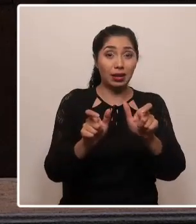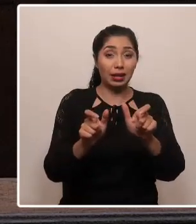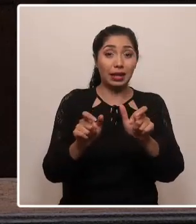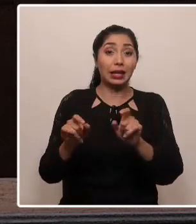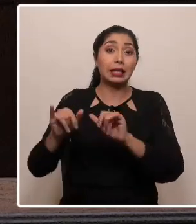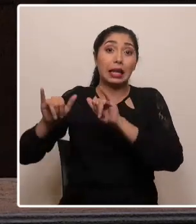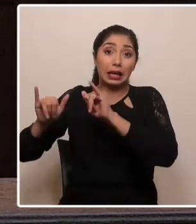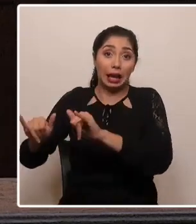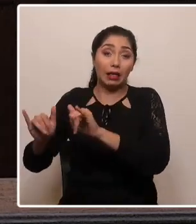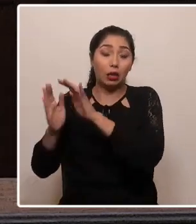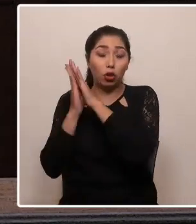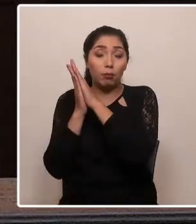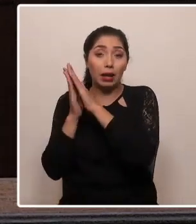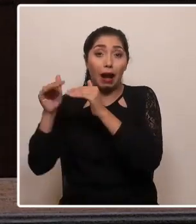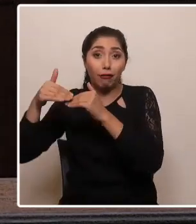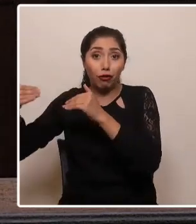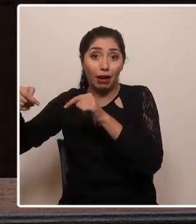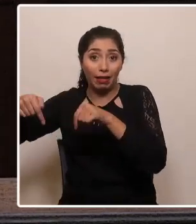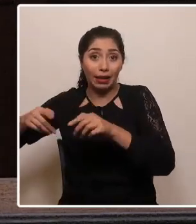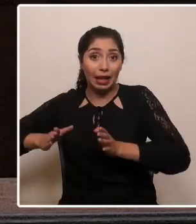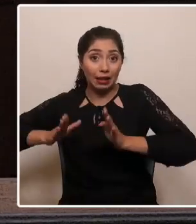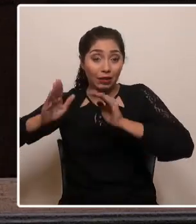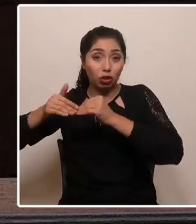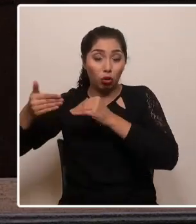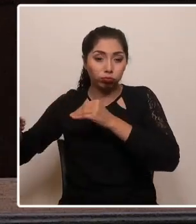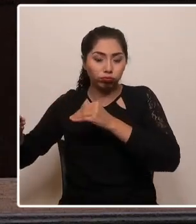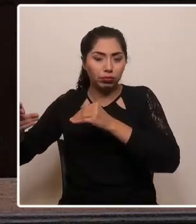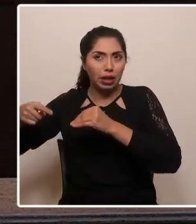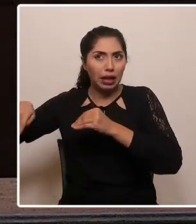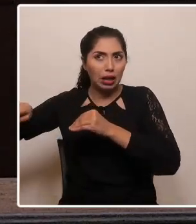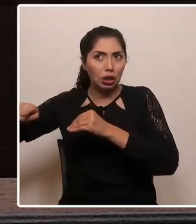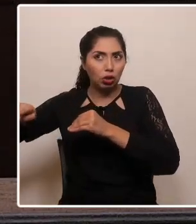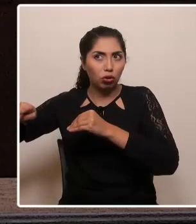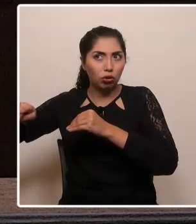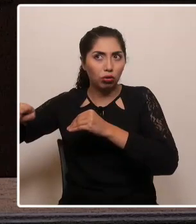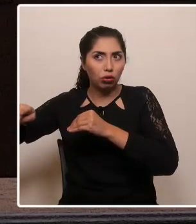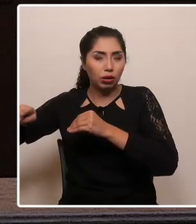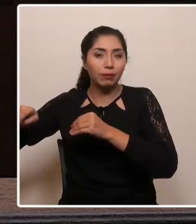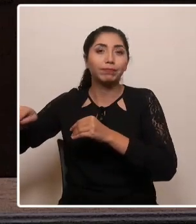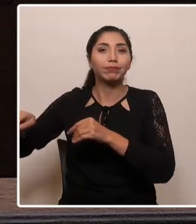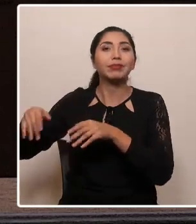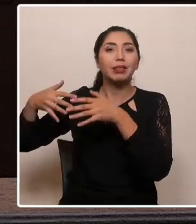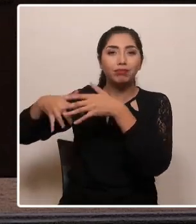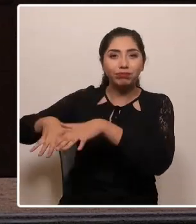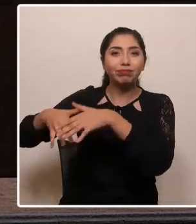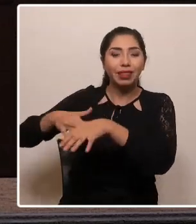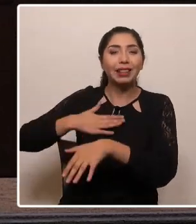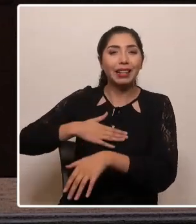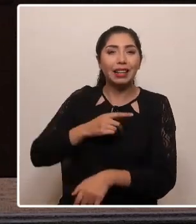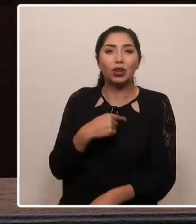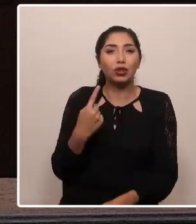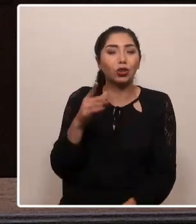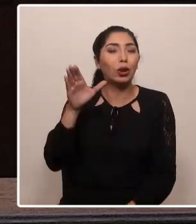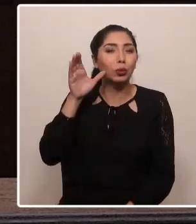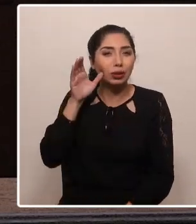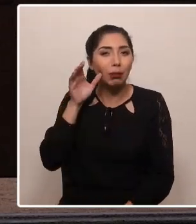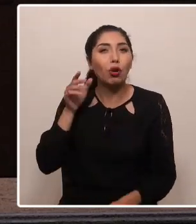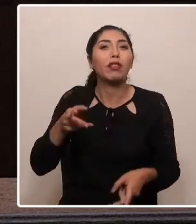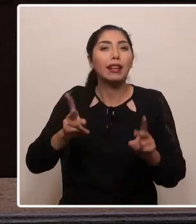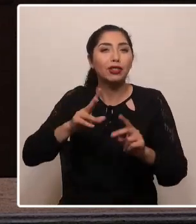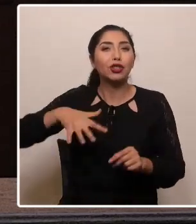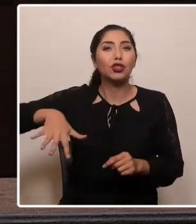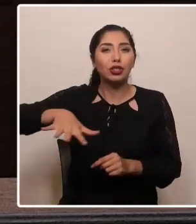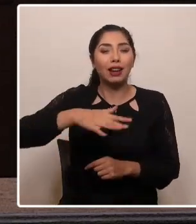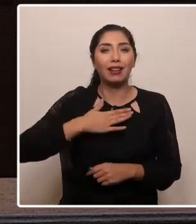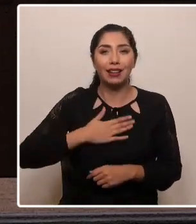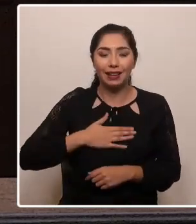están pidiendo a gritos que escuchemos una vez más las luchas sociales que nos trajeron acá. Los derechos sociales son los que han llenado de banderas y